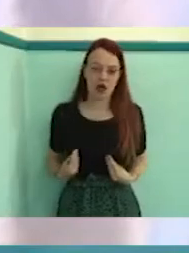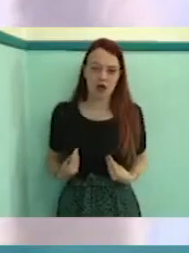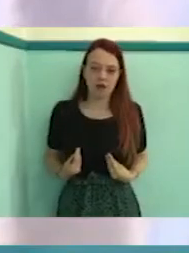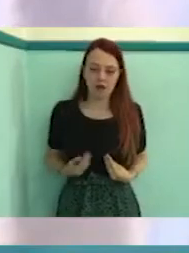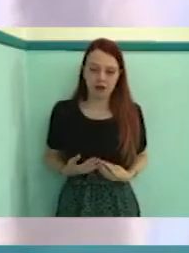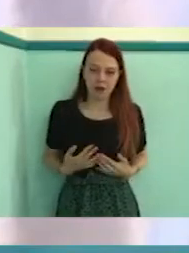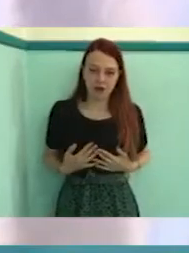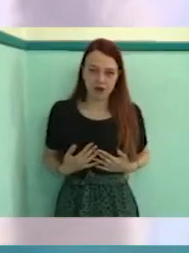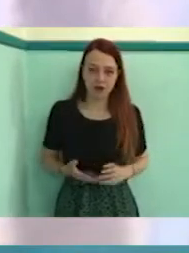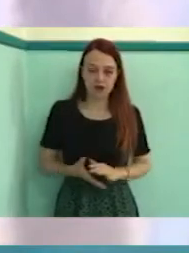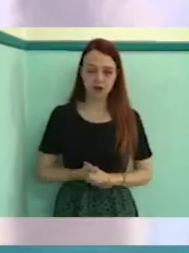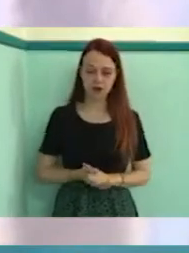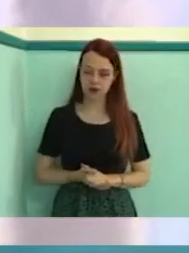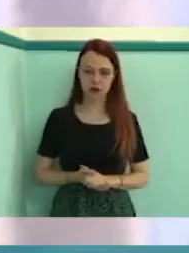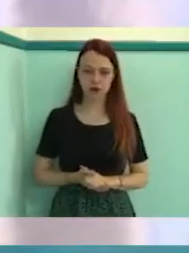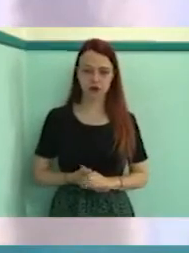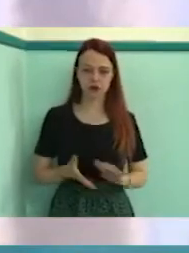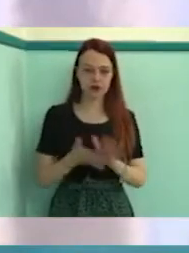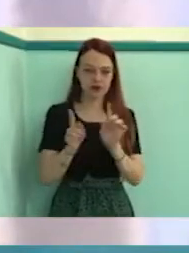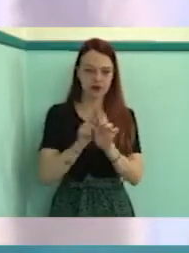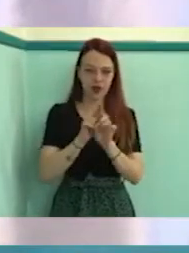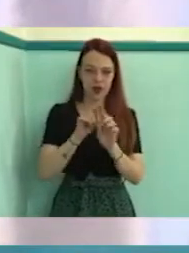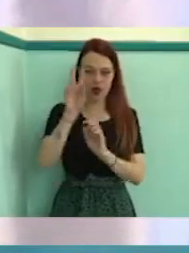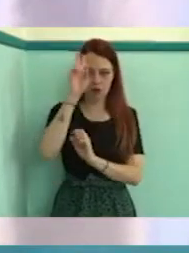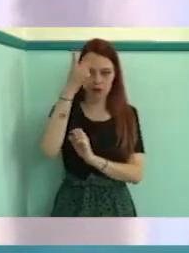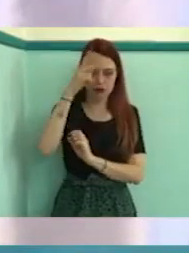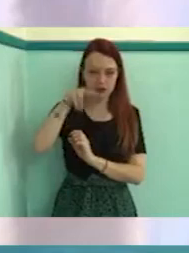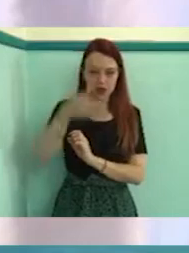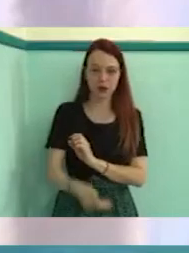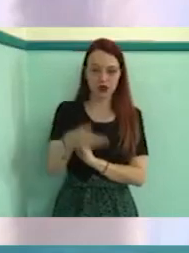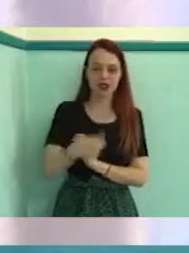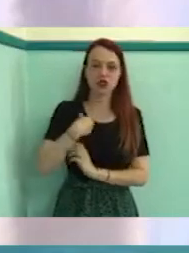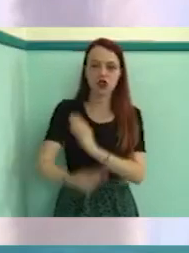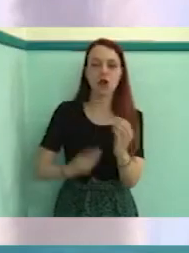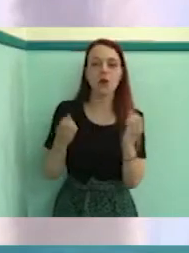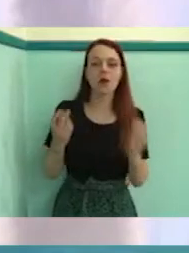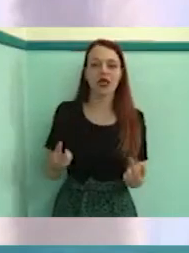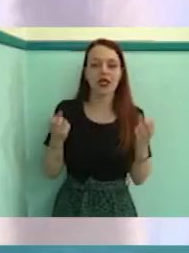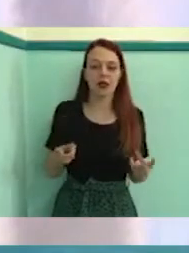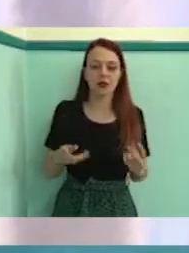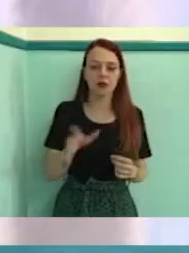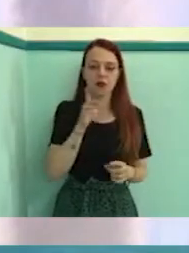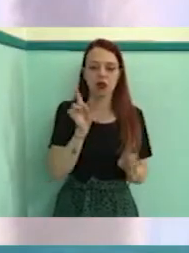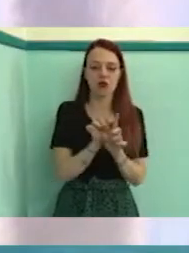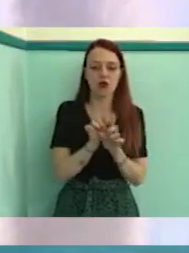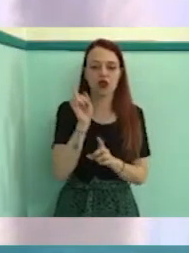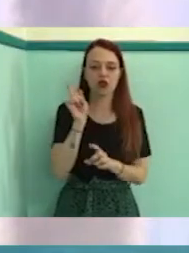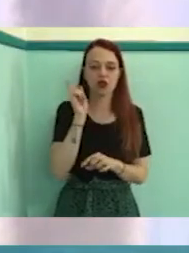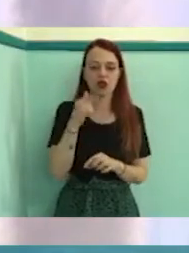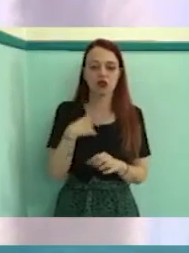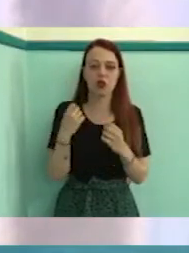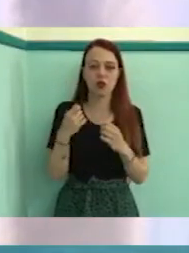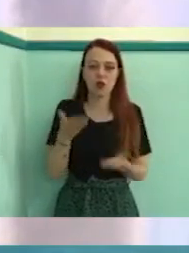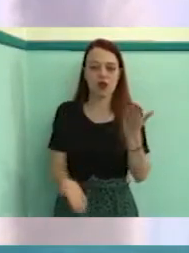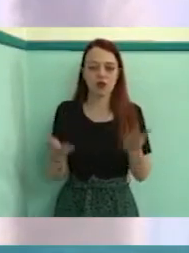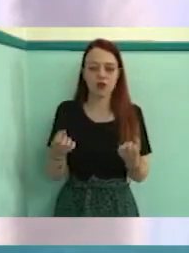eem sí que claro el cambio de Chip es muy importante no el como para qué lo hago No ya ya te queda como solamente como el para qué me suba la bascula